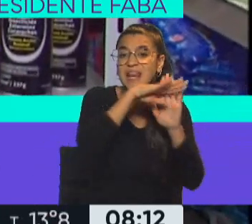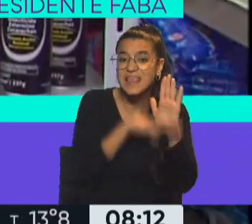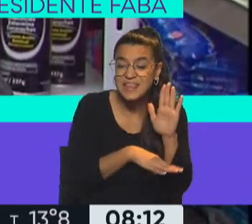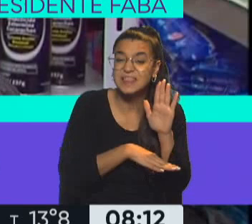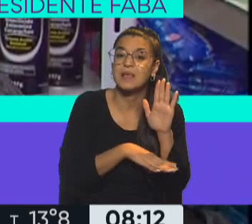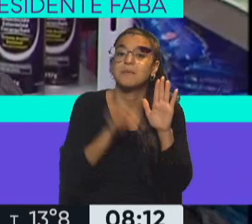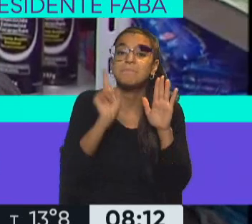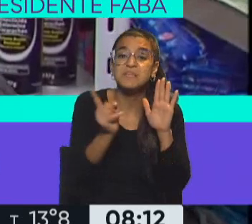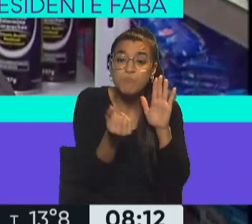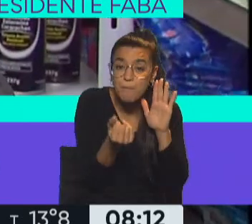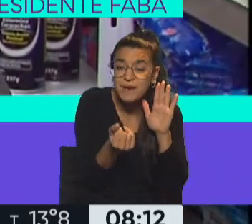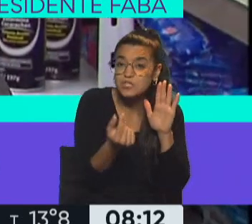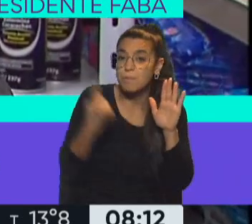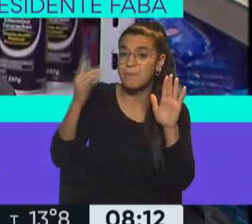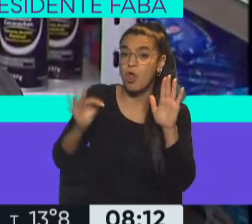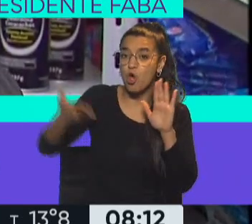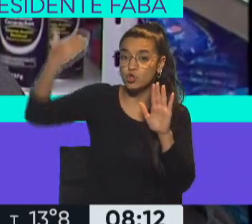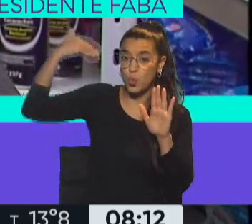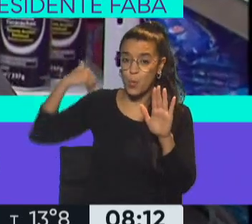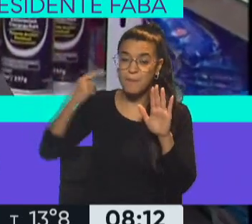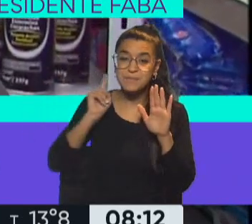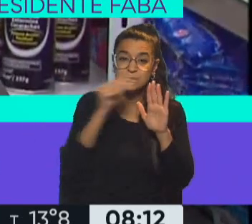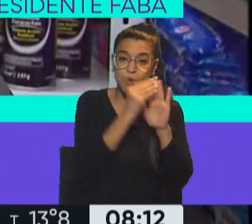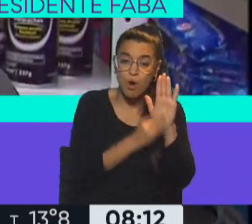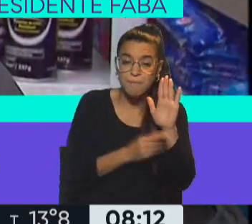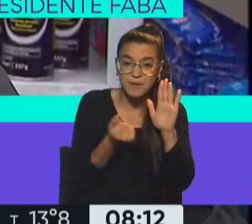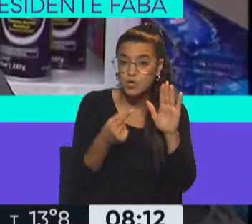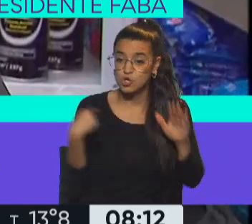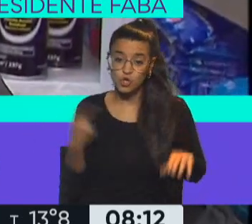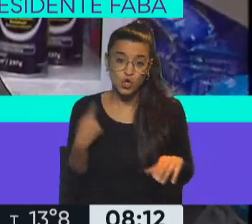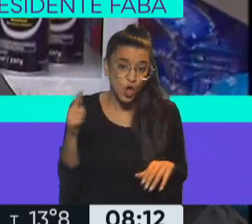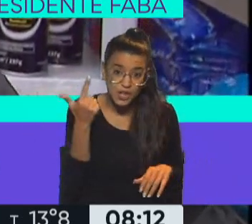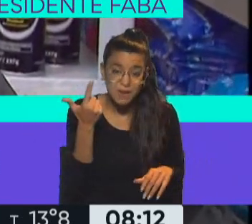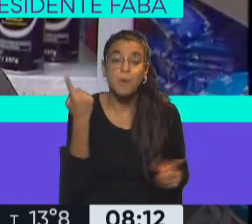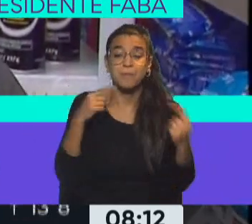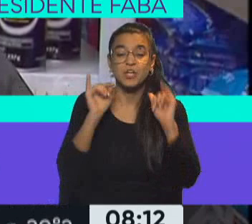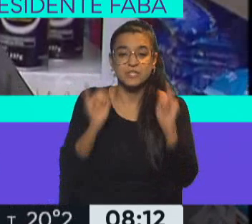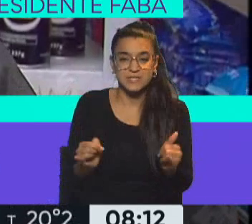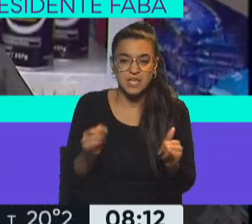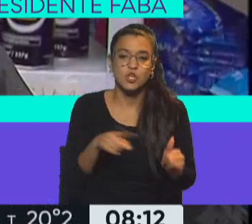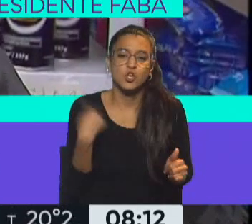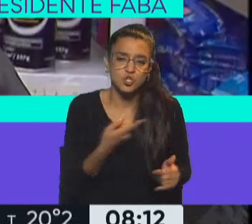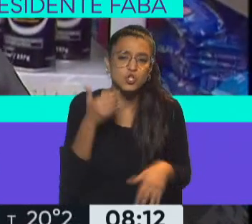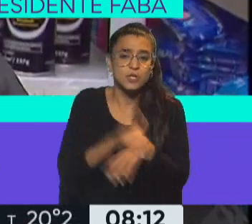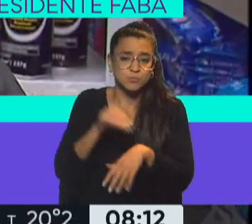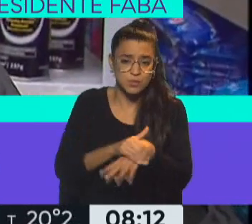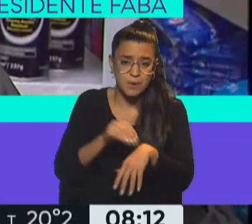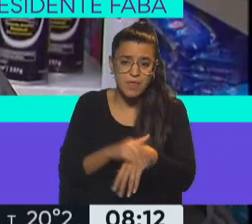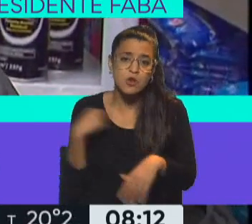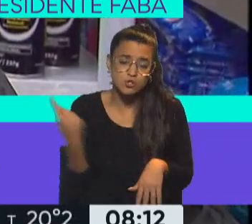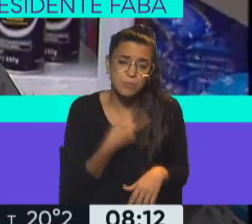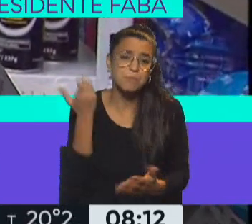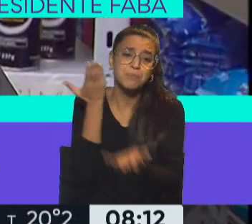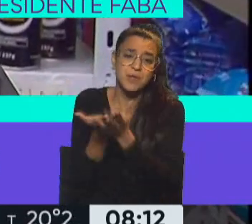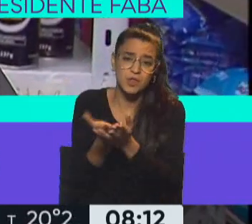retroactivas al primero de octubre cosas que nosotros no las tenemos claros pero así lo que tomamos el compromiso nosotros pidiendo